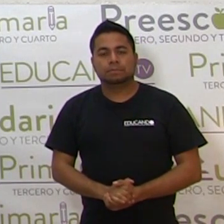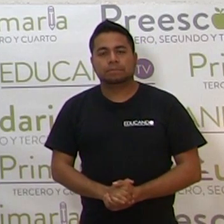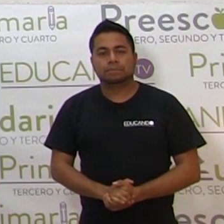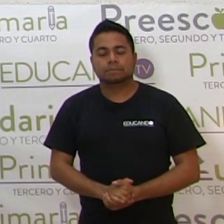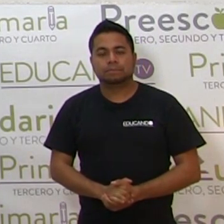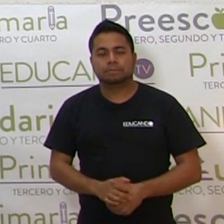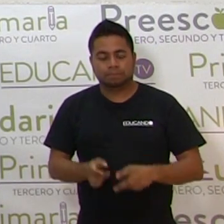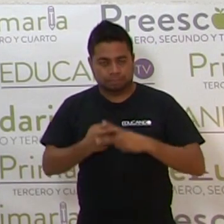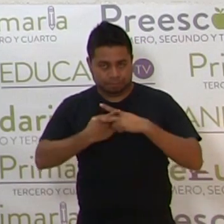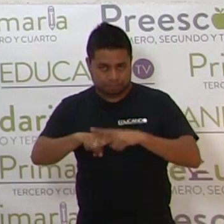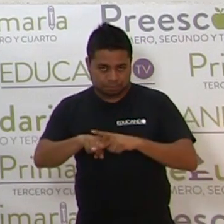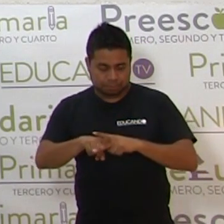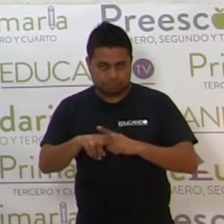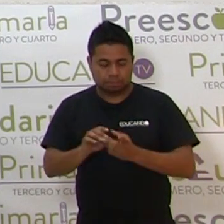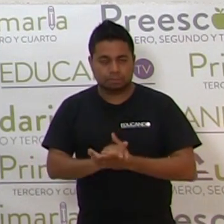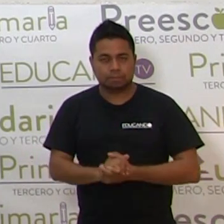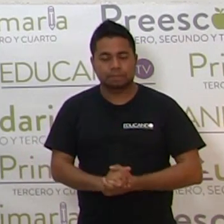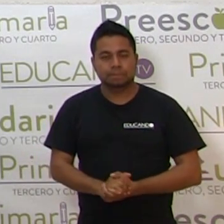o